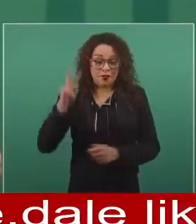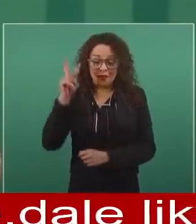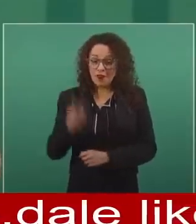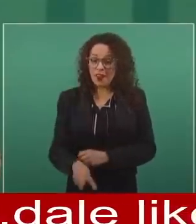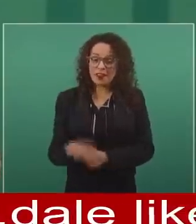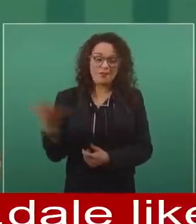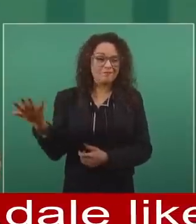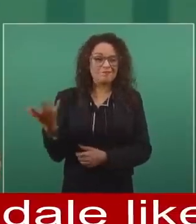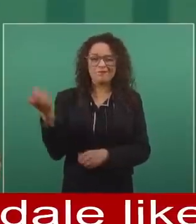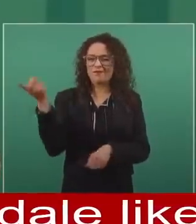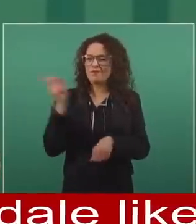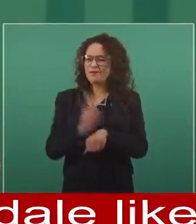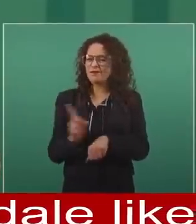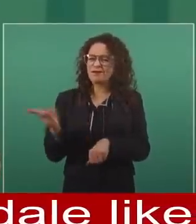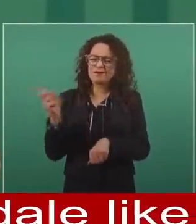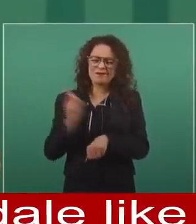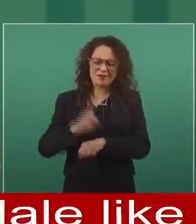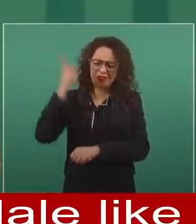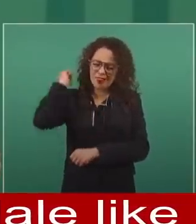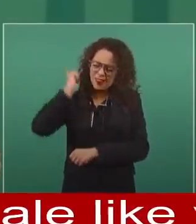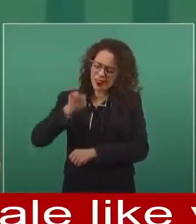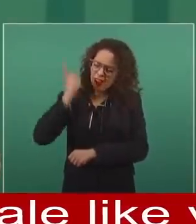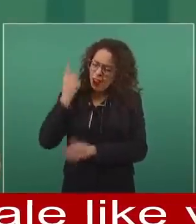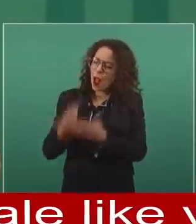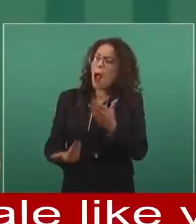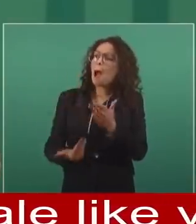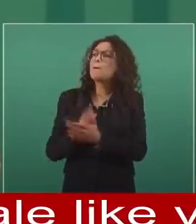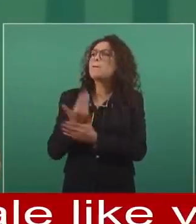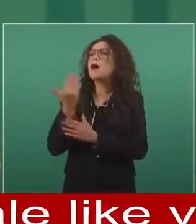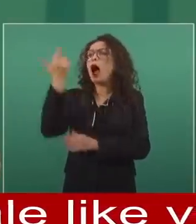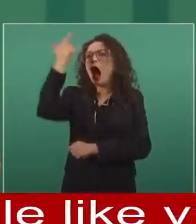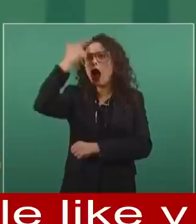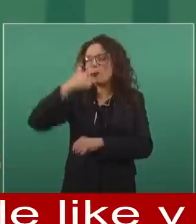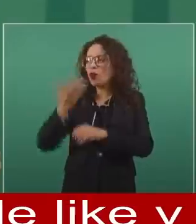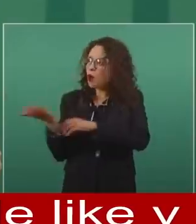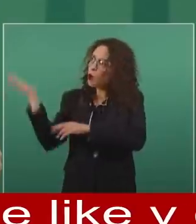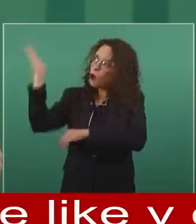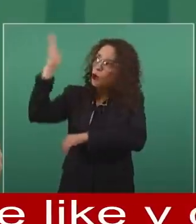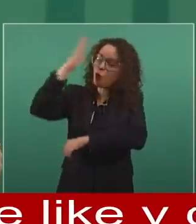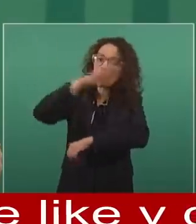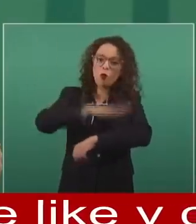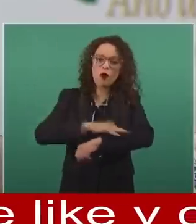día y noche la campaña en contra.